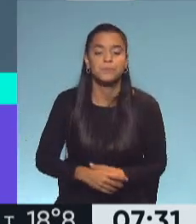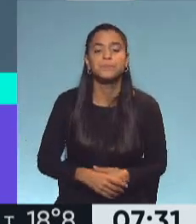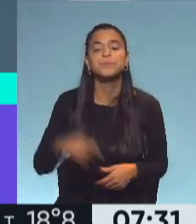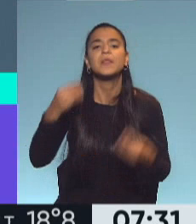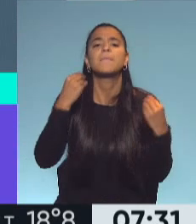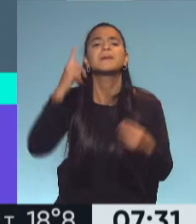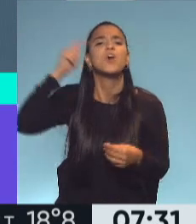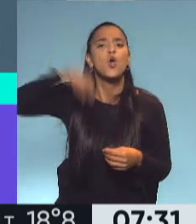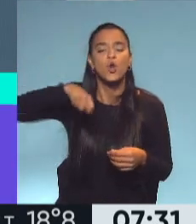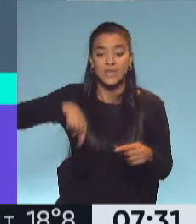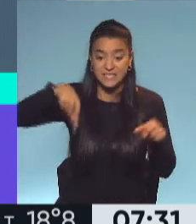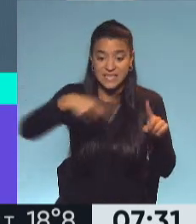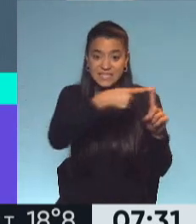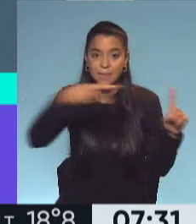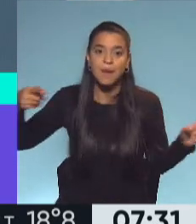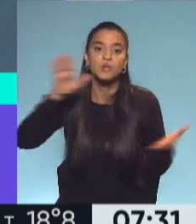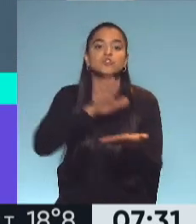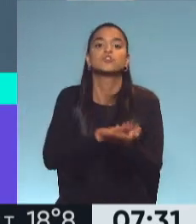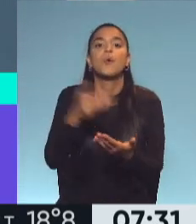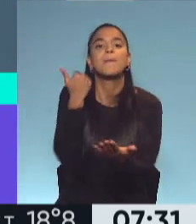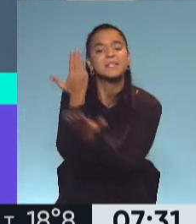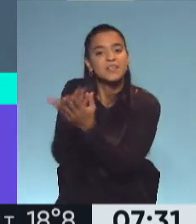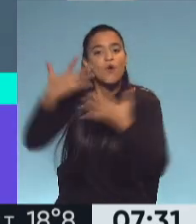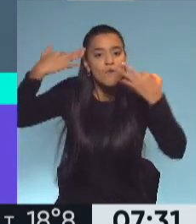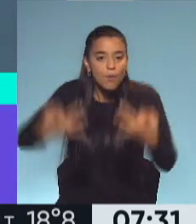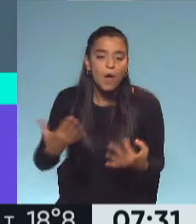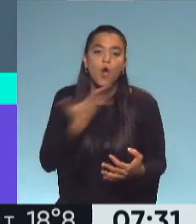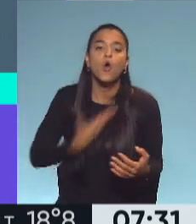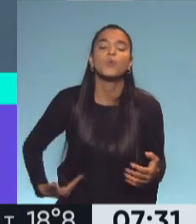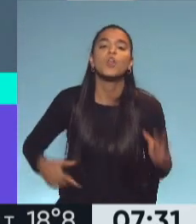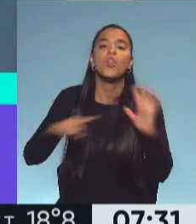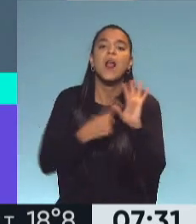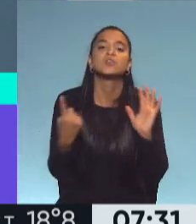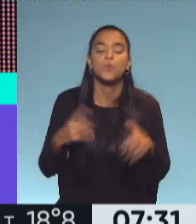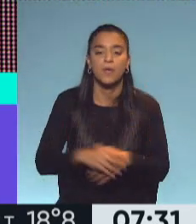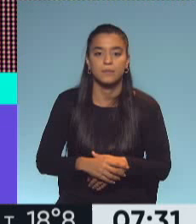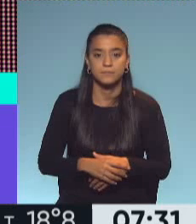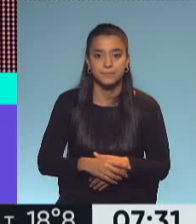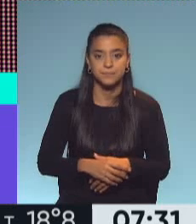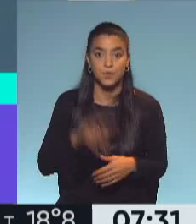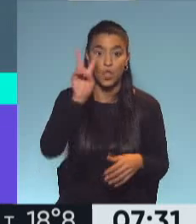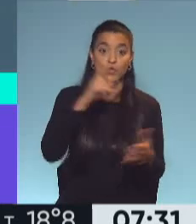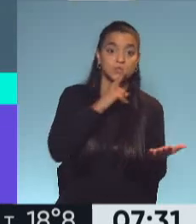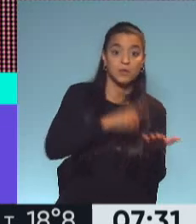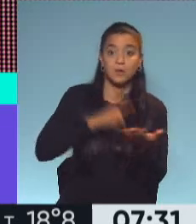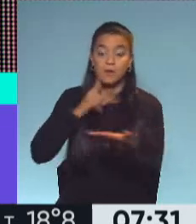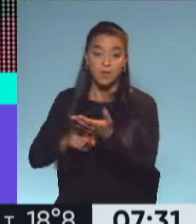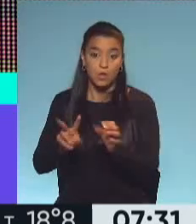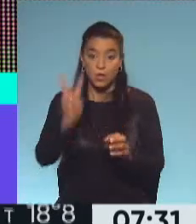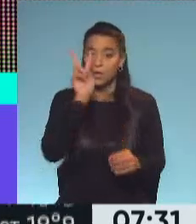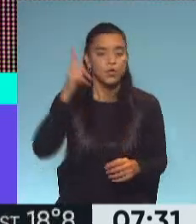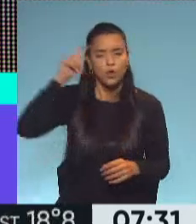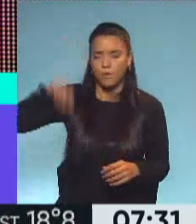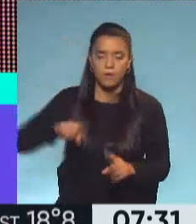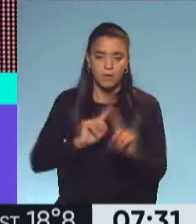se expide durante esta semana respecto a la presentación formal que hizo el gobierno de la ciudad? Serían 2 fallos. La Corte es, no